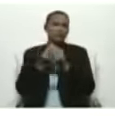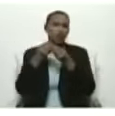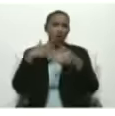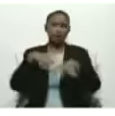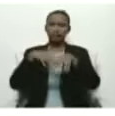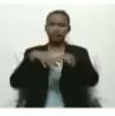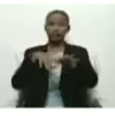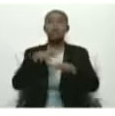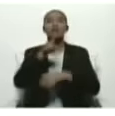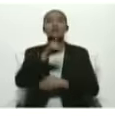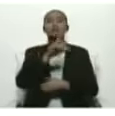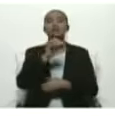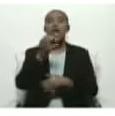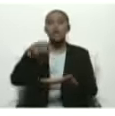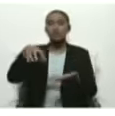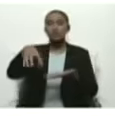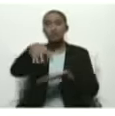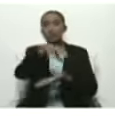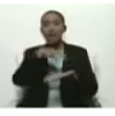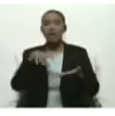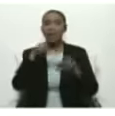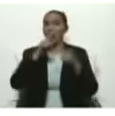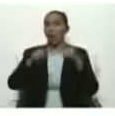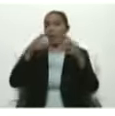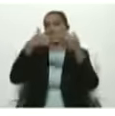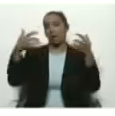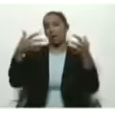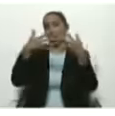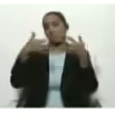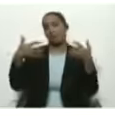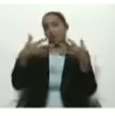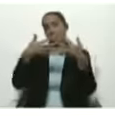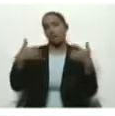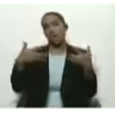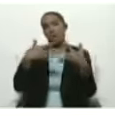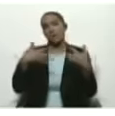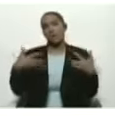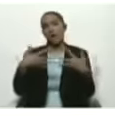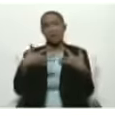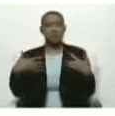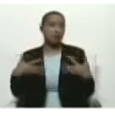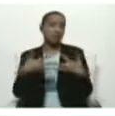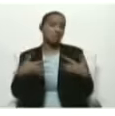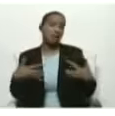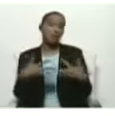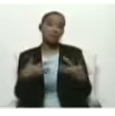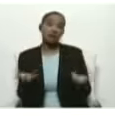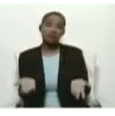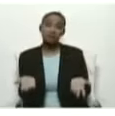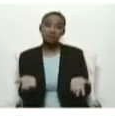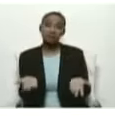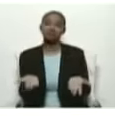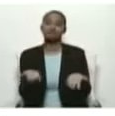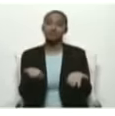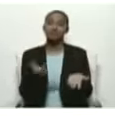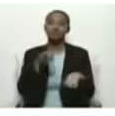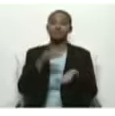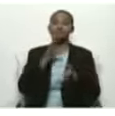de 100 ciudades, etcétera, etcétera, etcétera, hasta la náusea. Esto es lo que